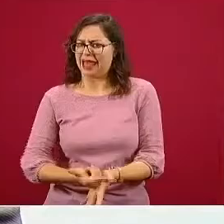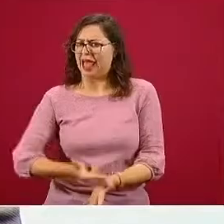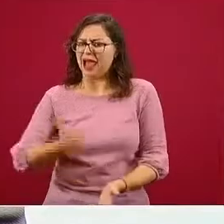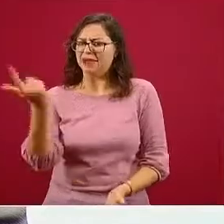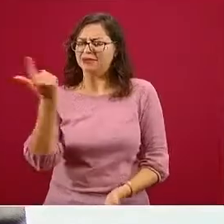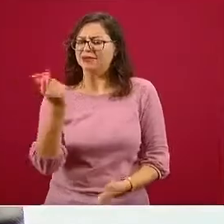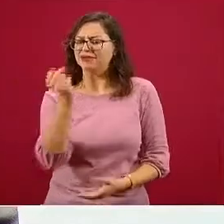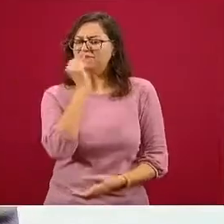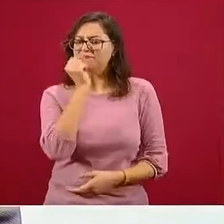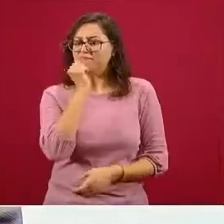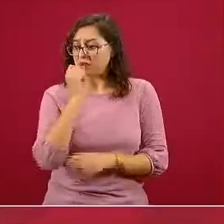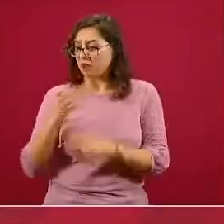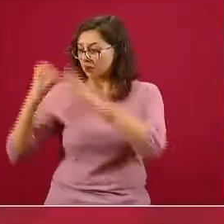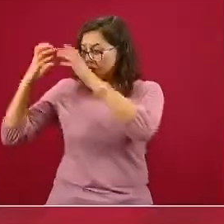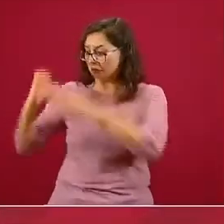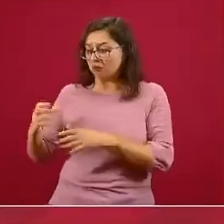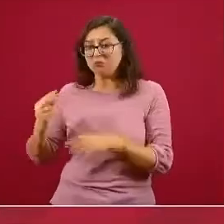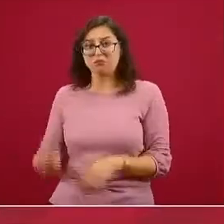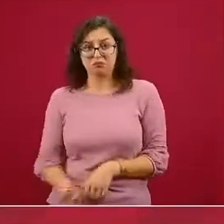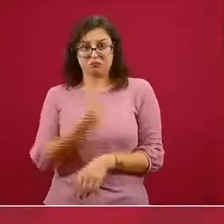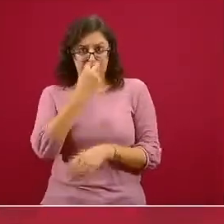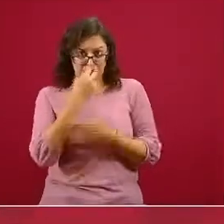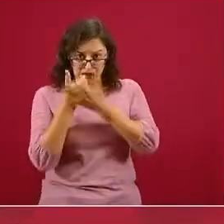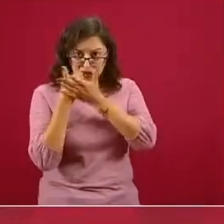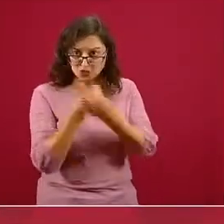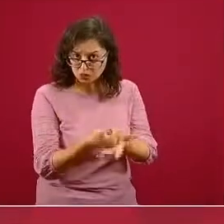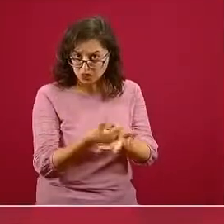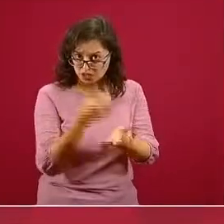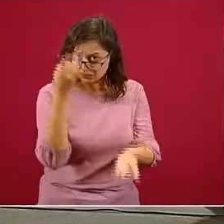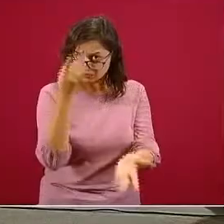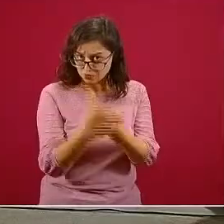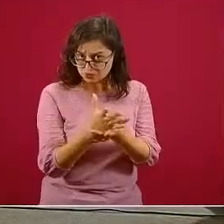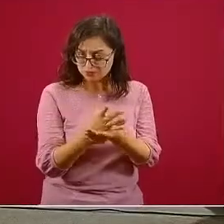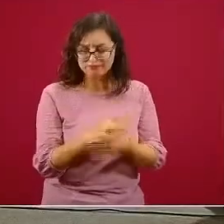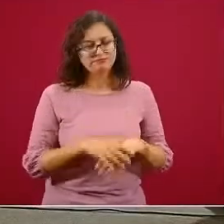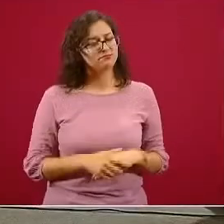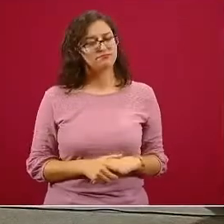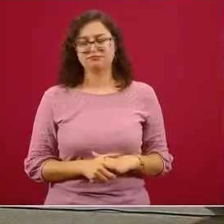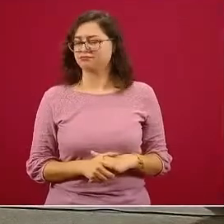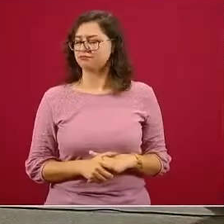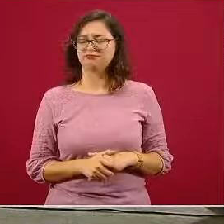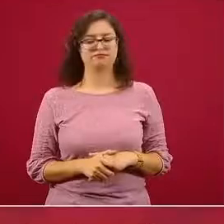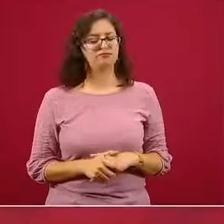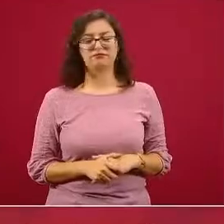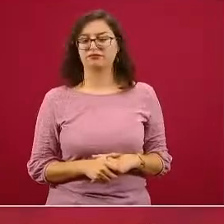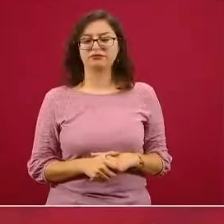solución incierta. El uso de oxígeno no es algo que se pueda